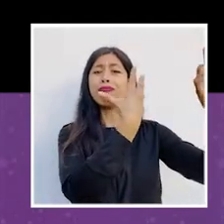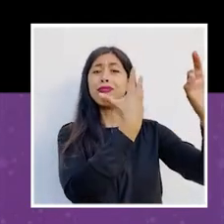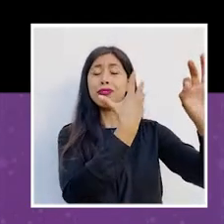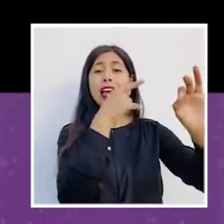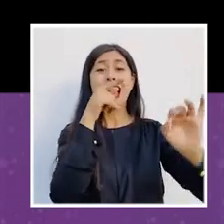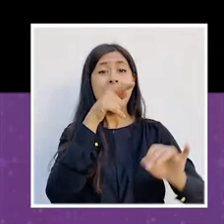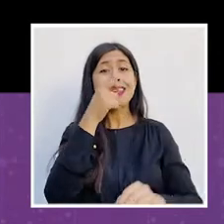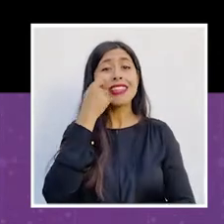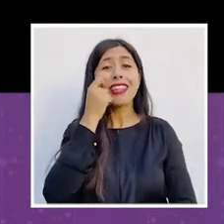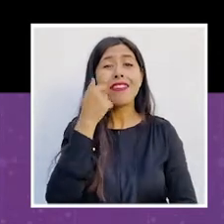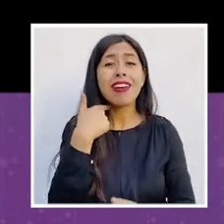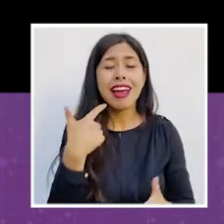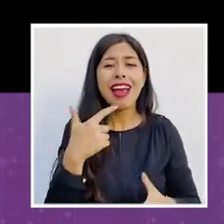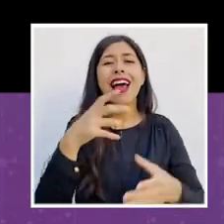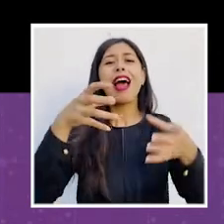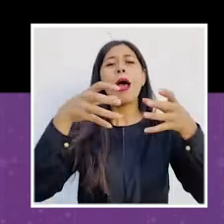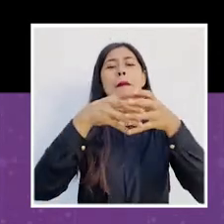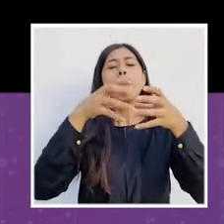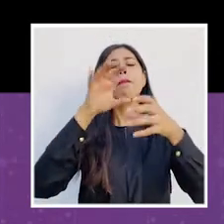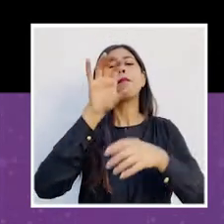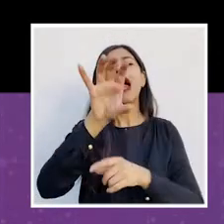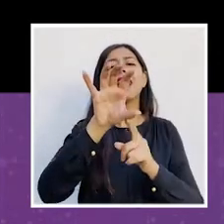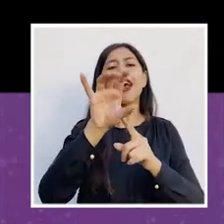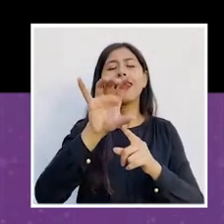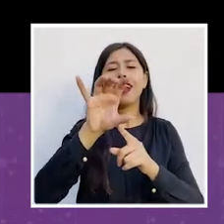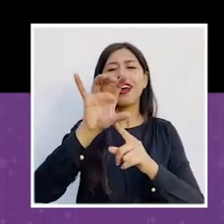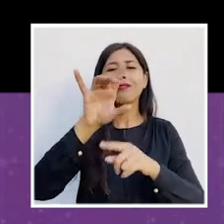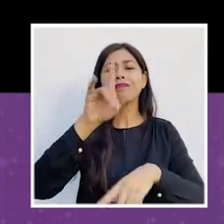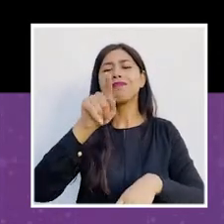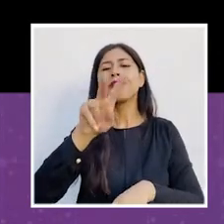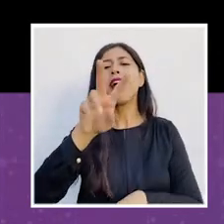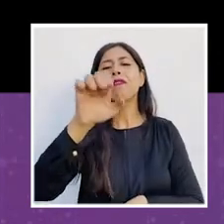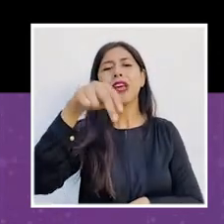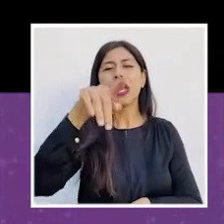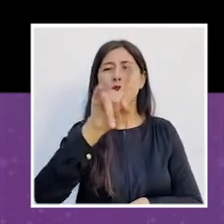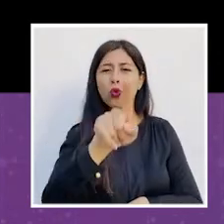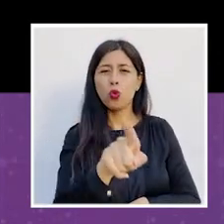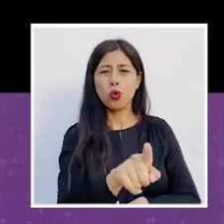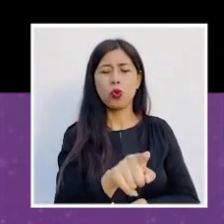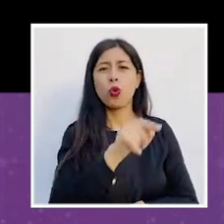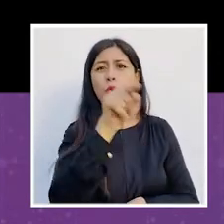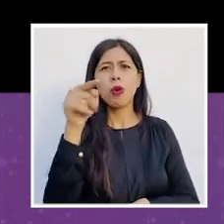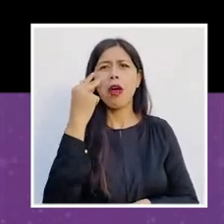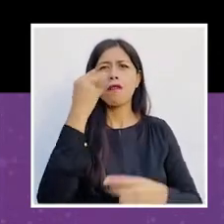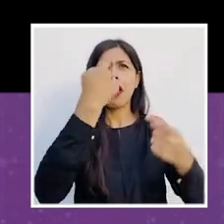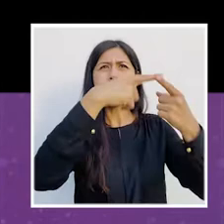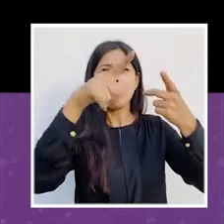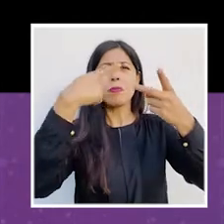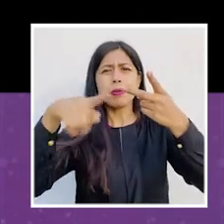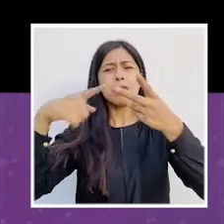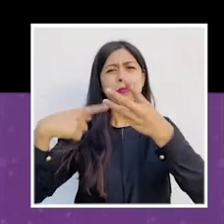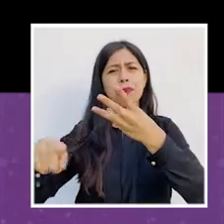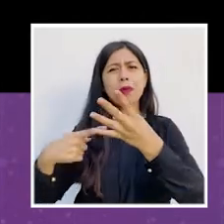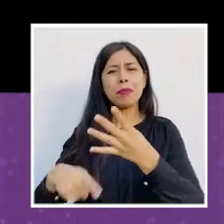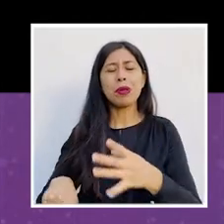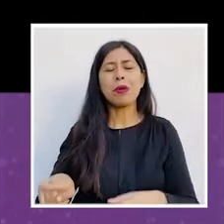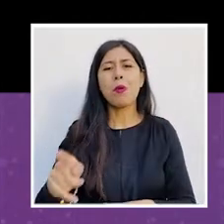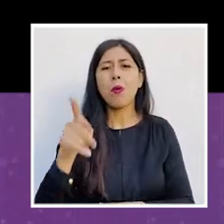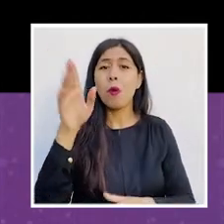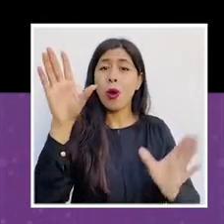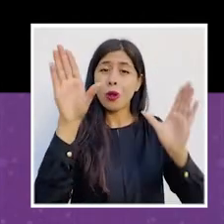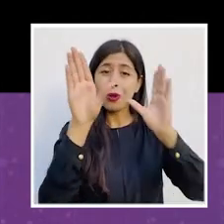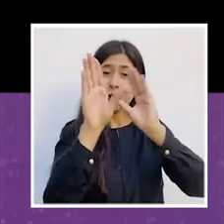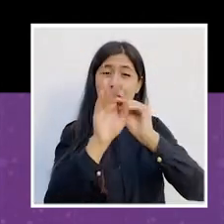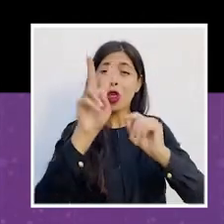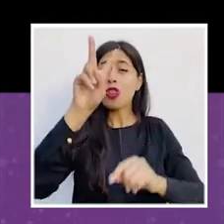Ese es un planeta, el planeta Venus. Ustedes van a poder ver varios planetas durante esa